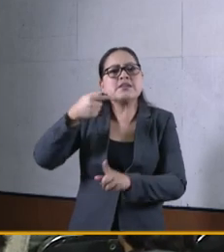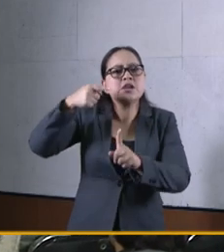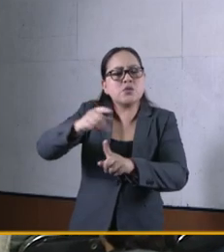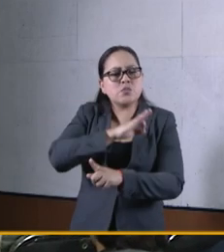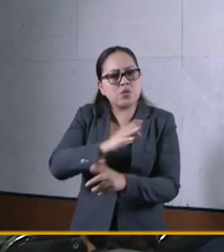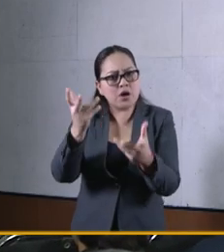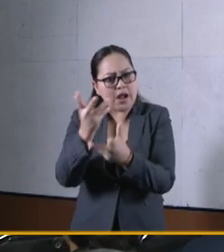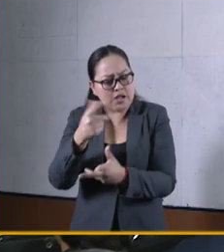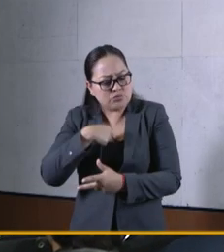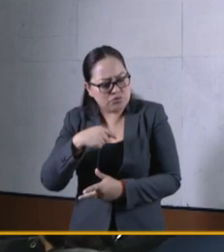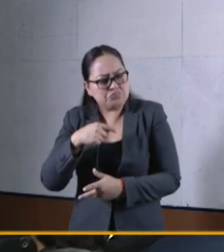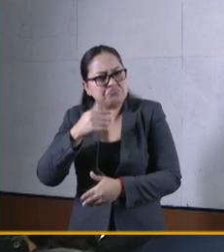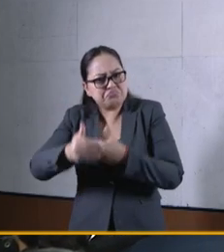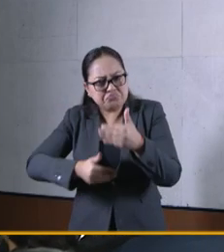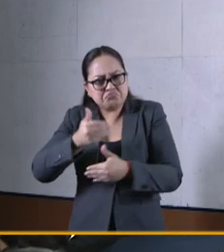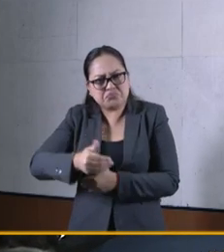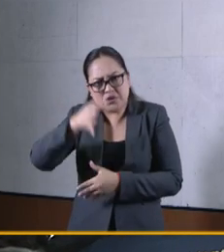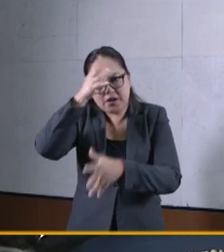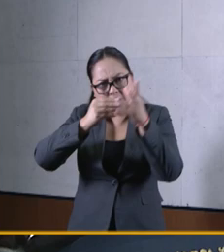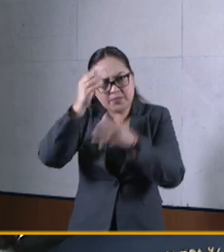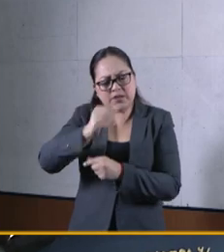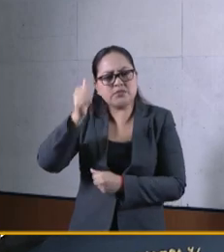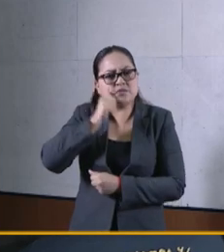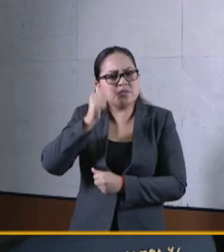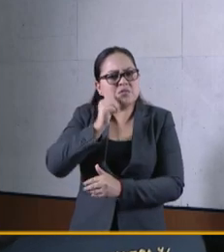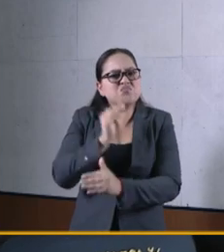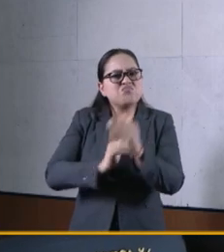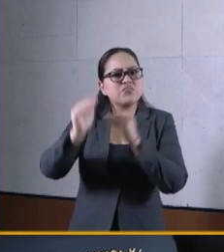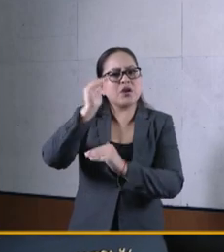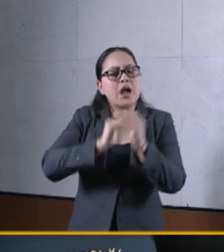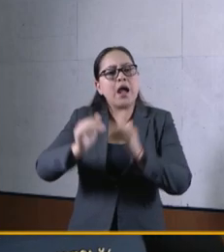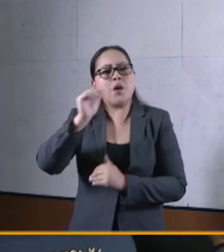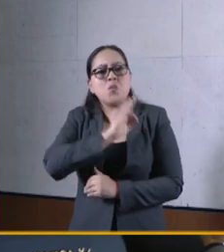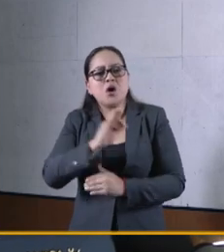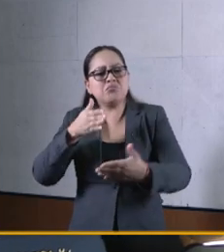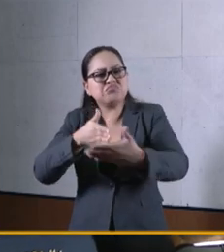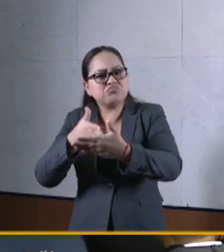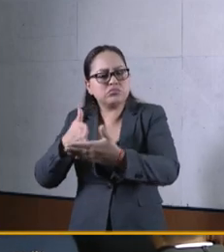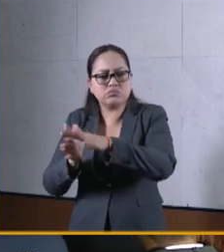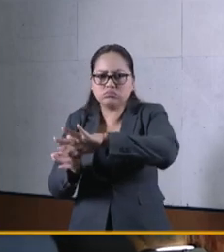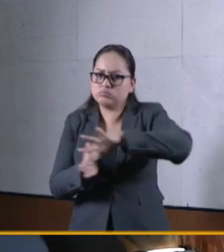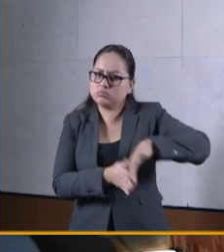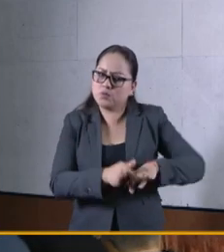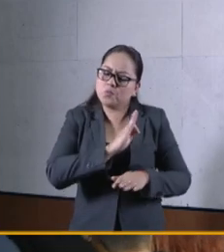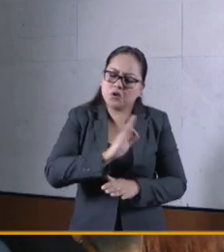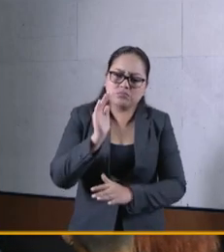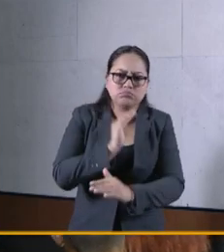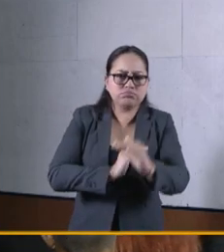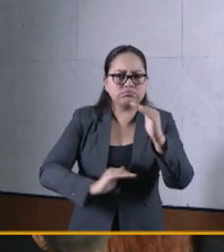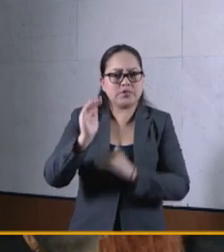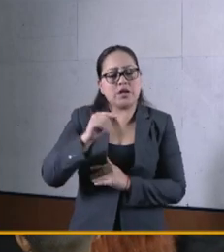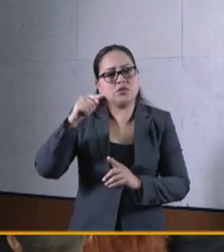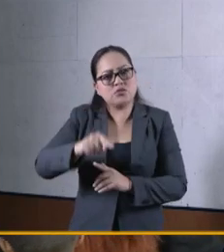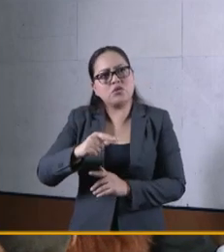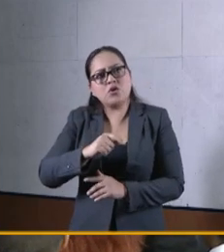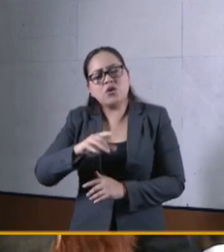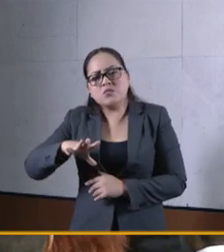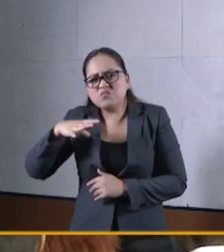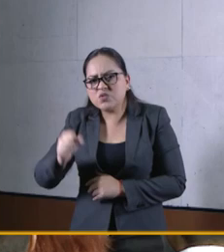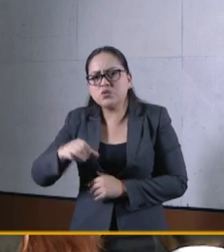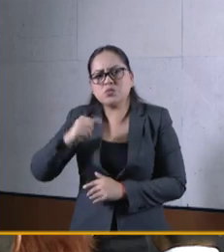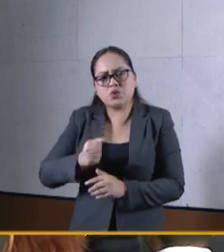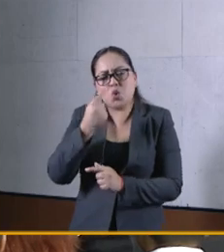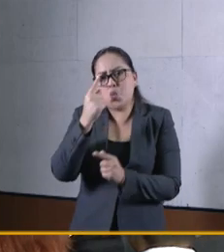hacer a trascender en todos los sentidos para así superar los obstáculos que se presentan y a pelear una